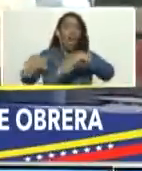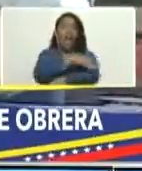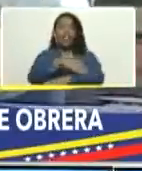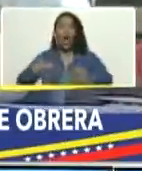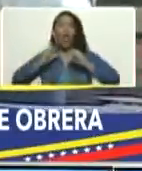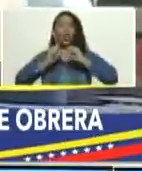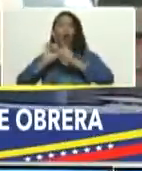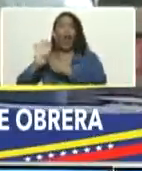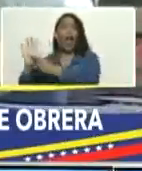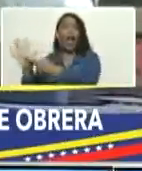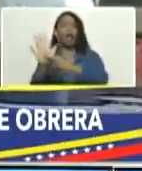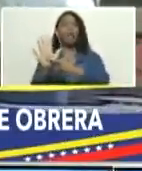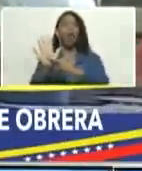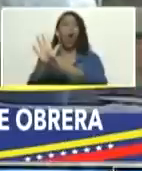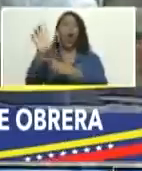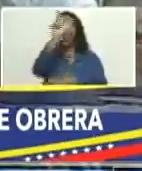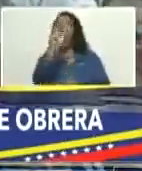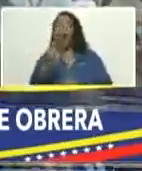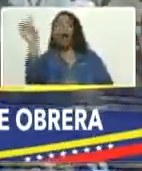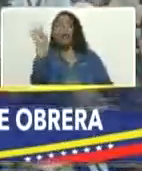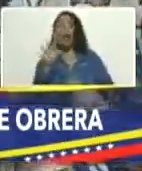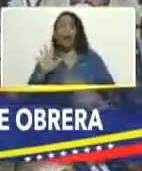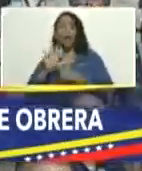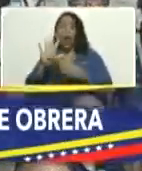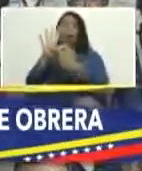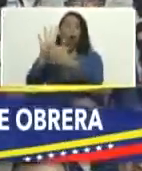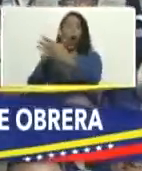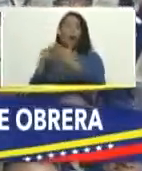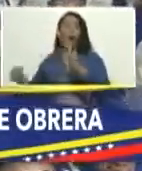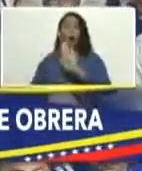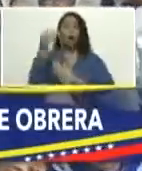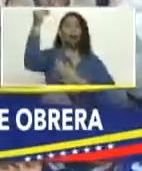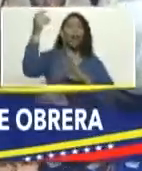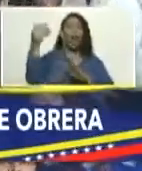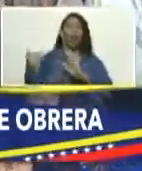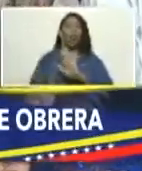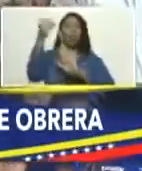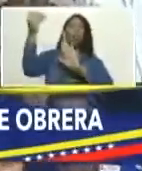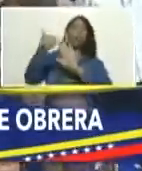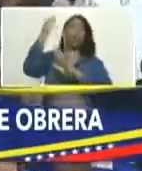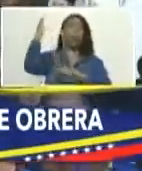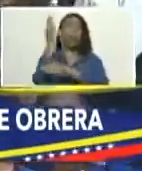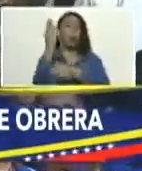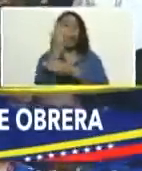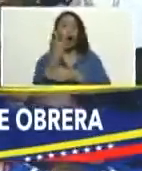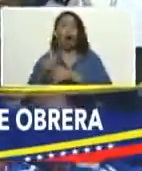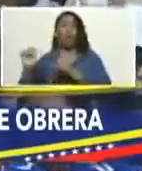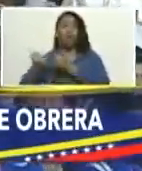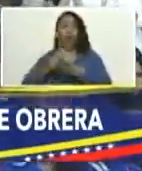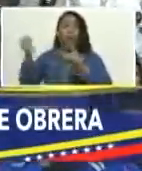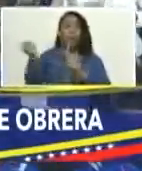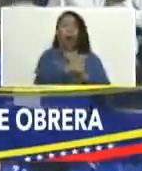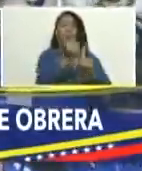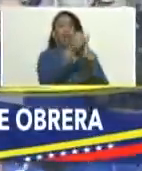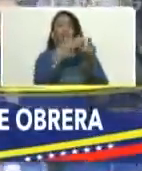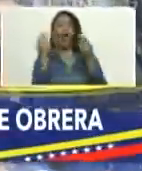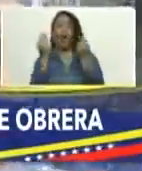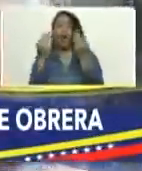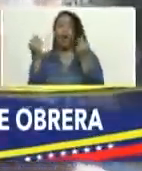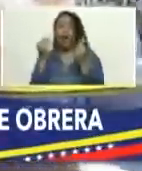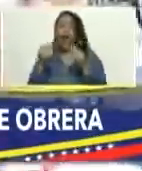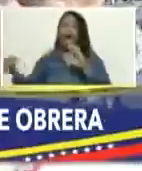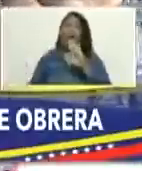seguir el ejemplo que Guayana dio. En contra de las sanciones criminales, de la tortura económica, en contra